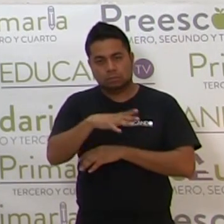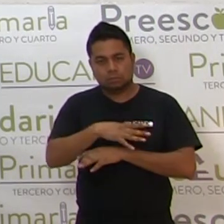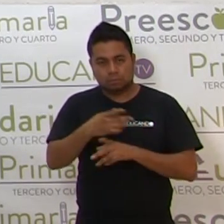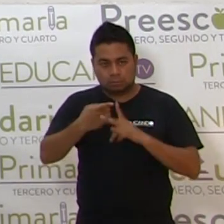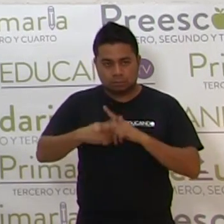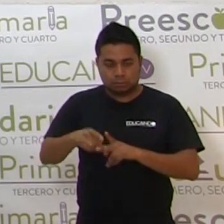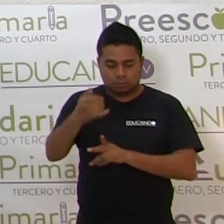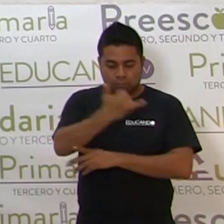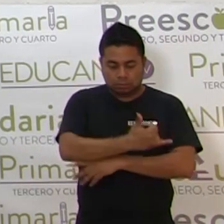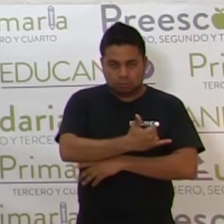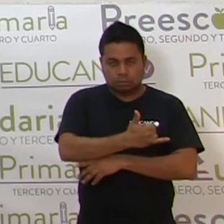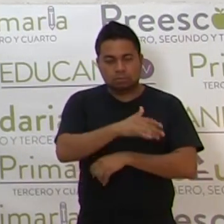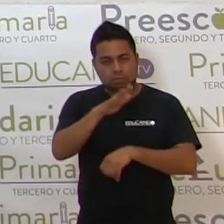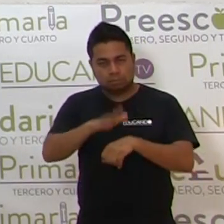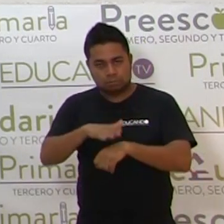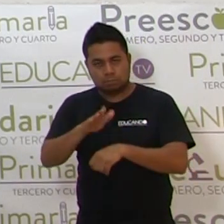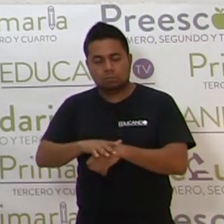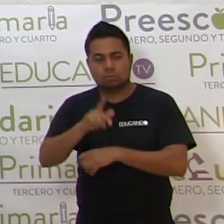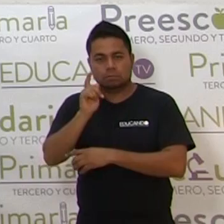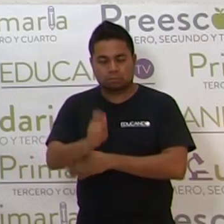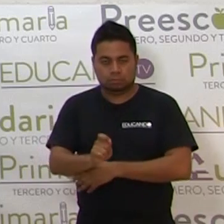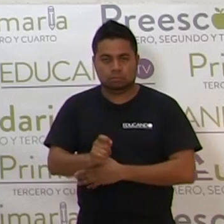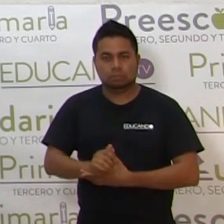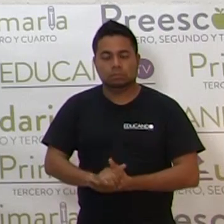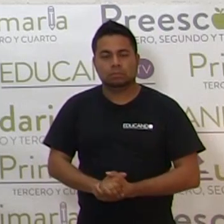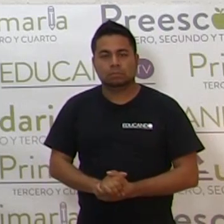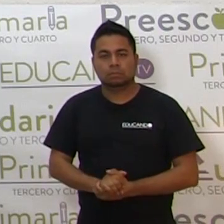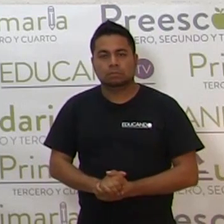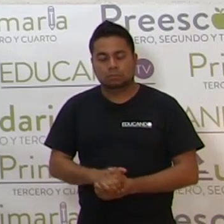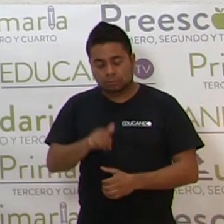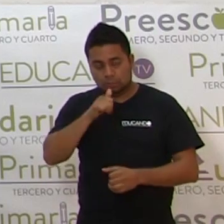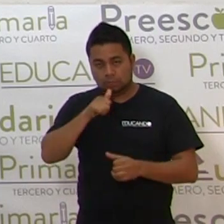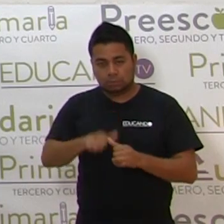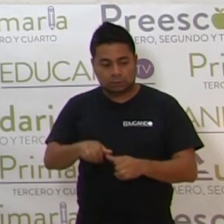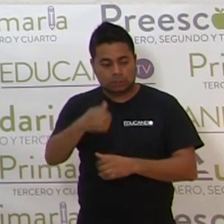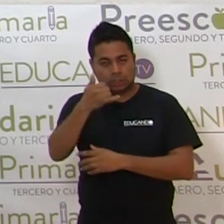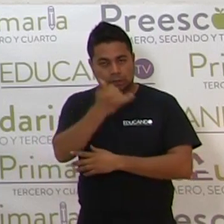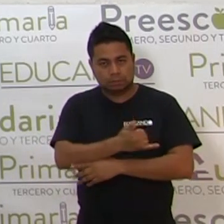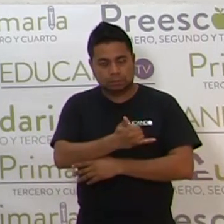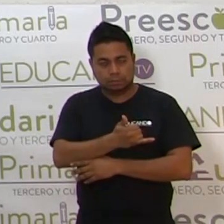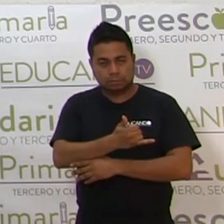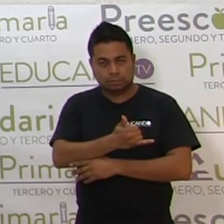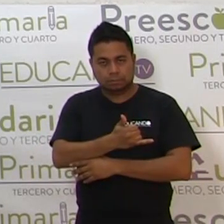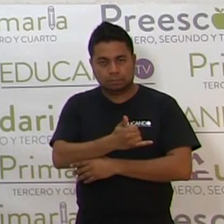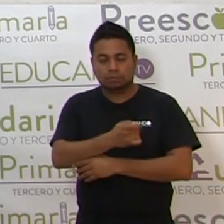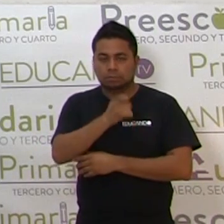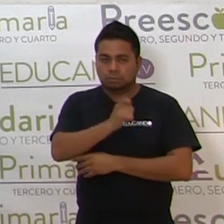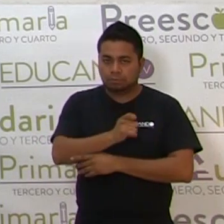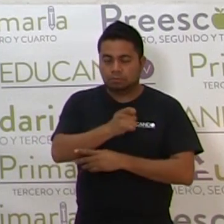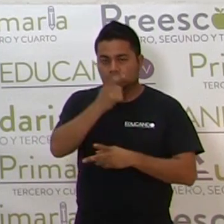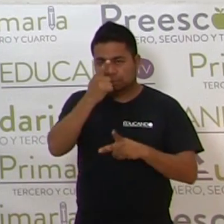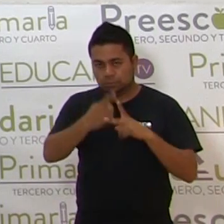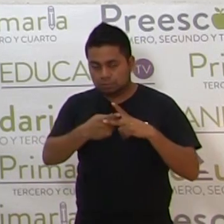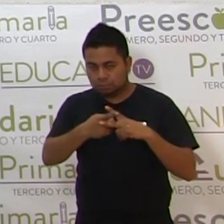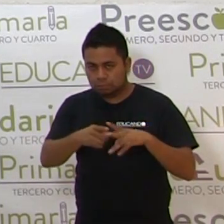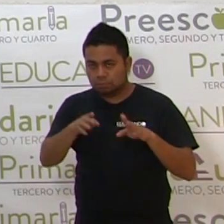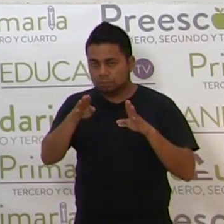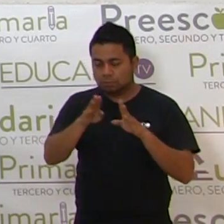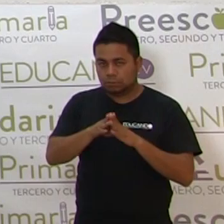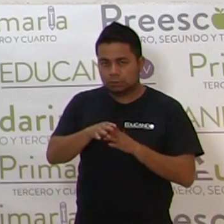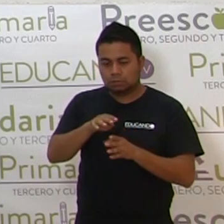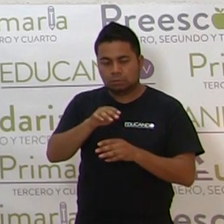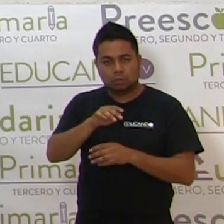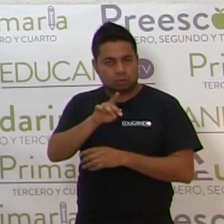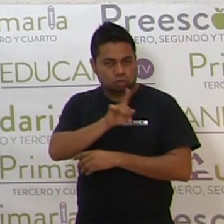inicio, niños y niñas, la Y se va a contar como una